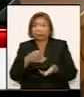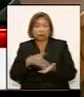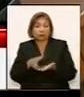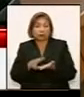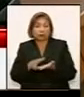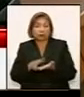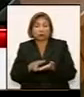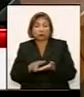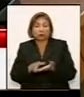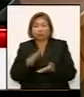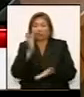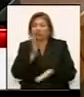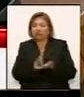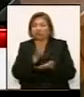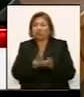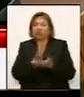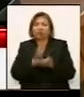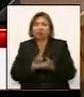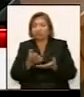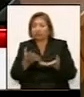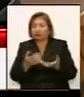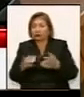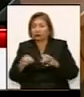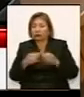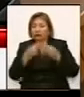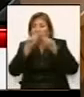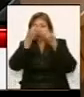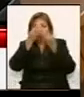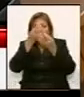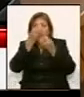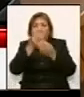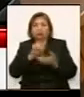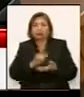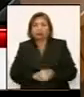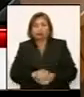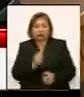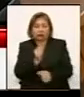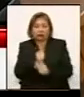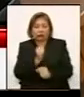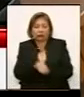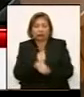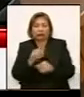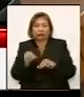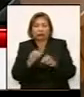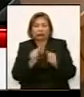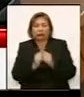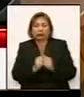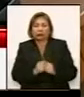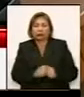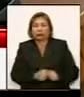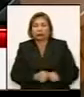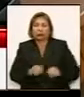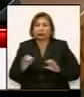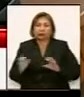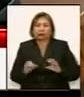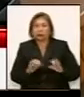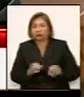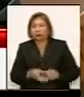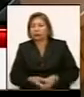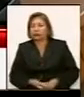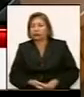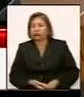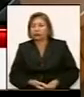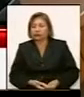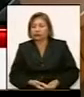y autocensura de las cosas que queremos publicar o el trabajo que queremos hacer y estado el activismo de